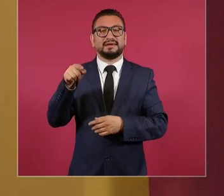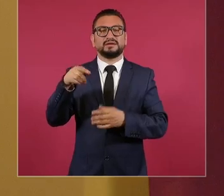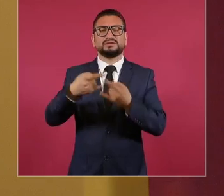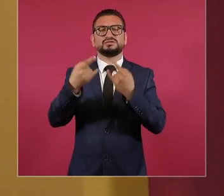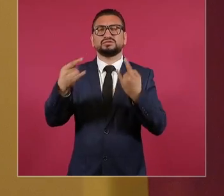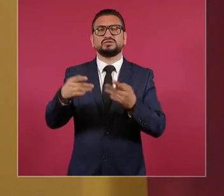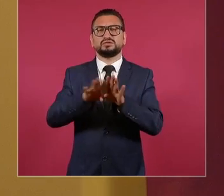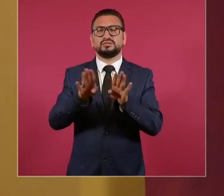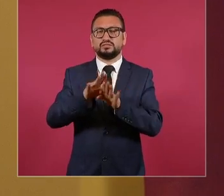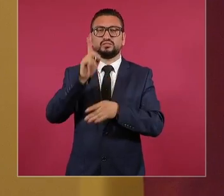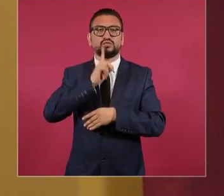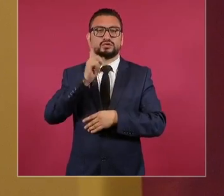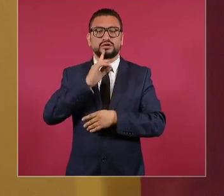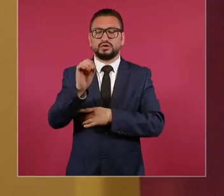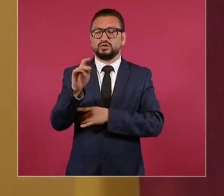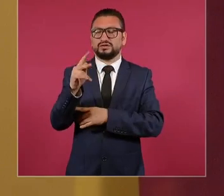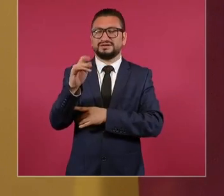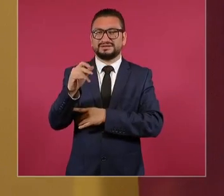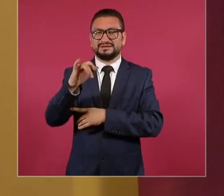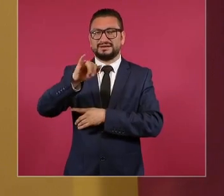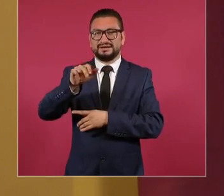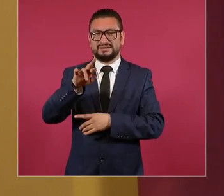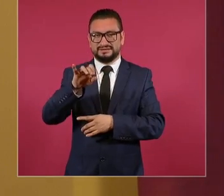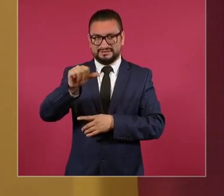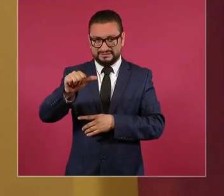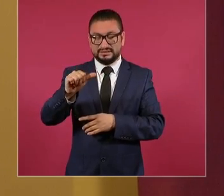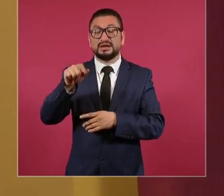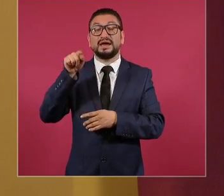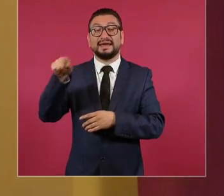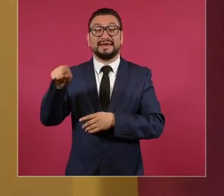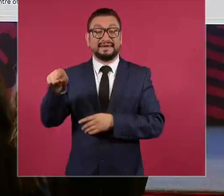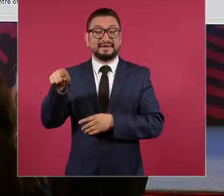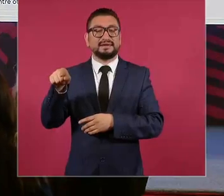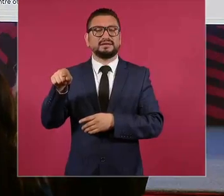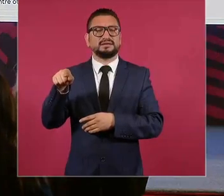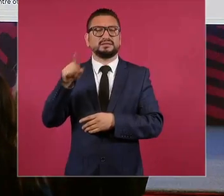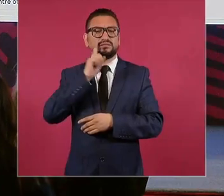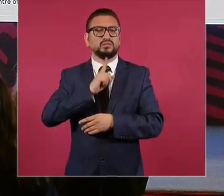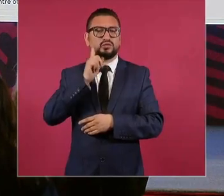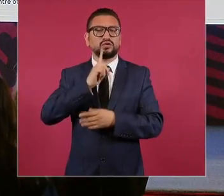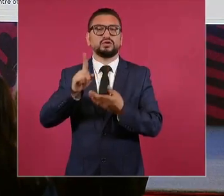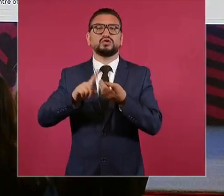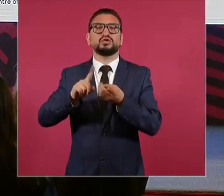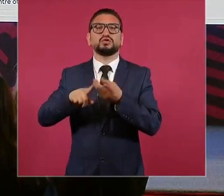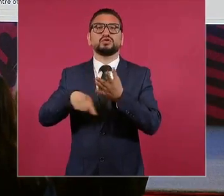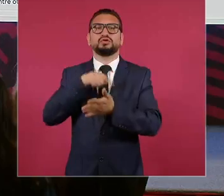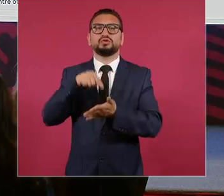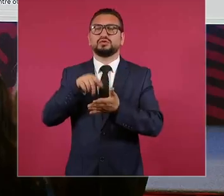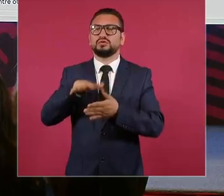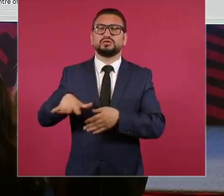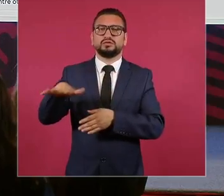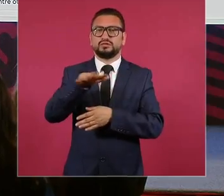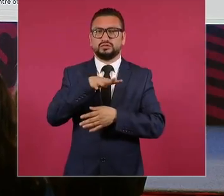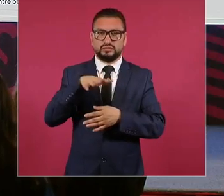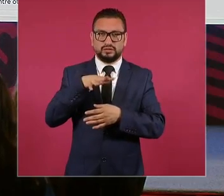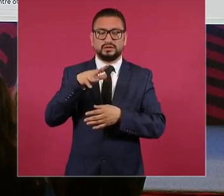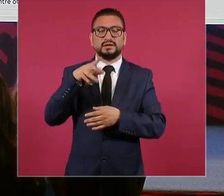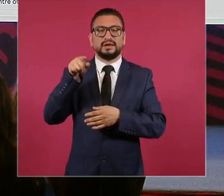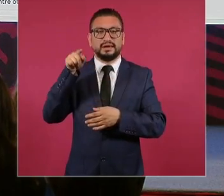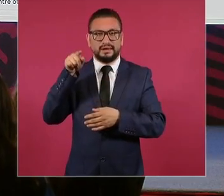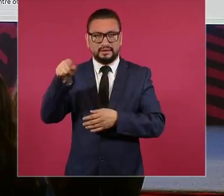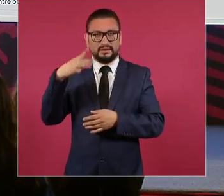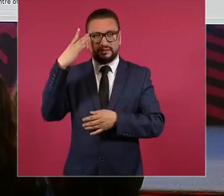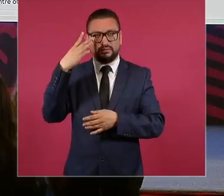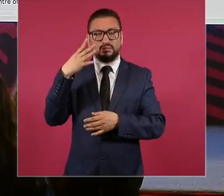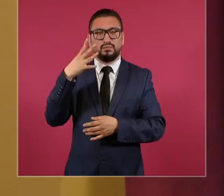jueza Hortensia García Rodríguez. Ella está en el Distrito Judicial de Morelos y